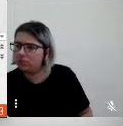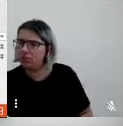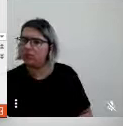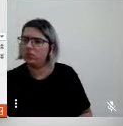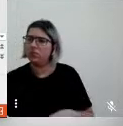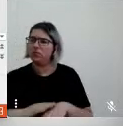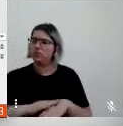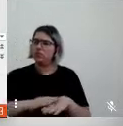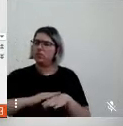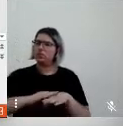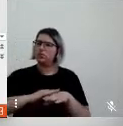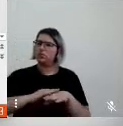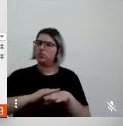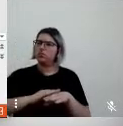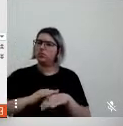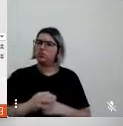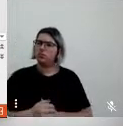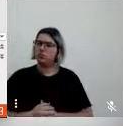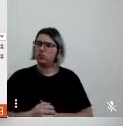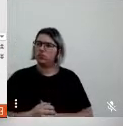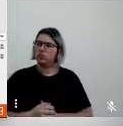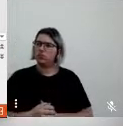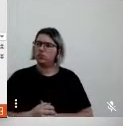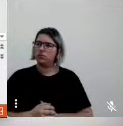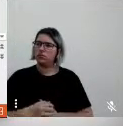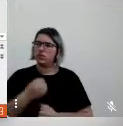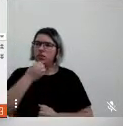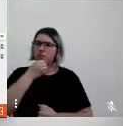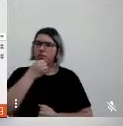Cristina. Date el micro.